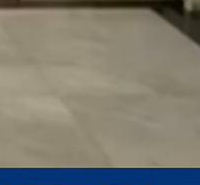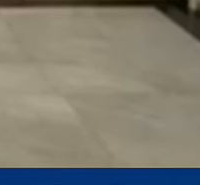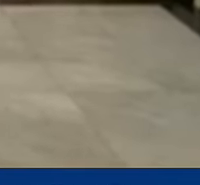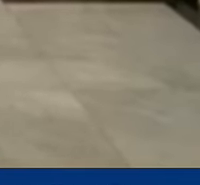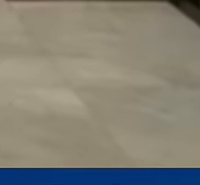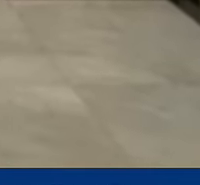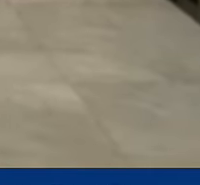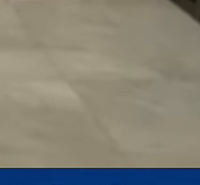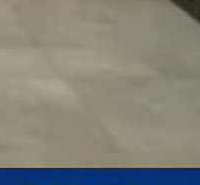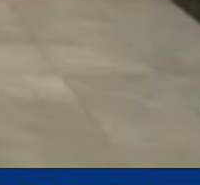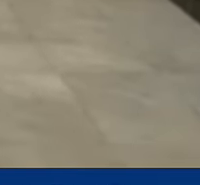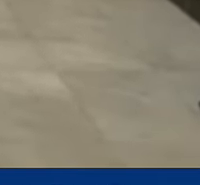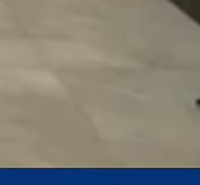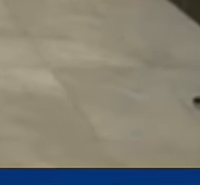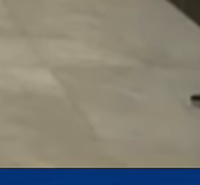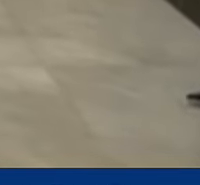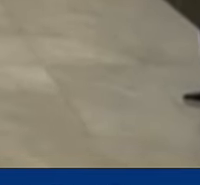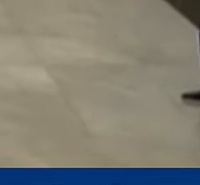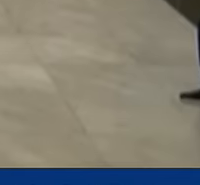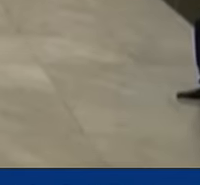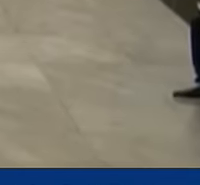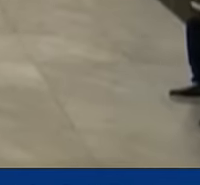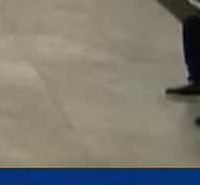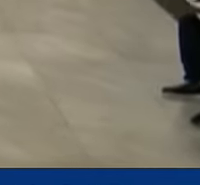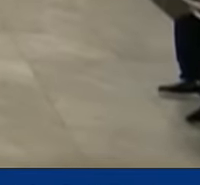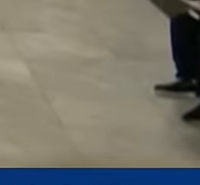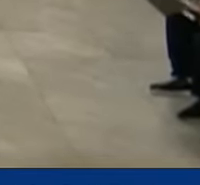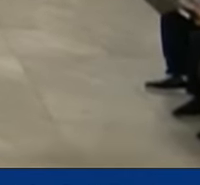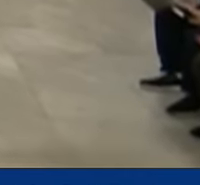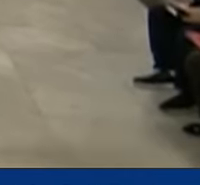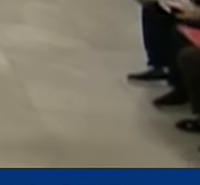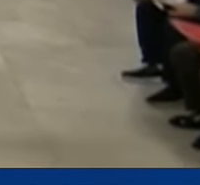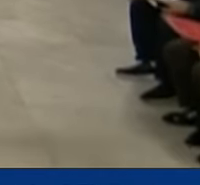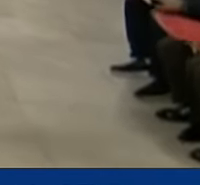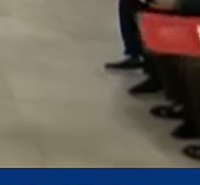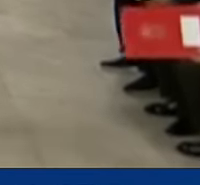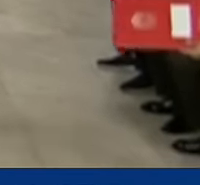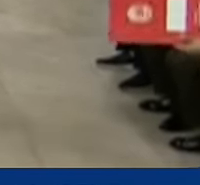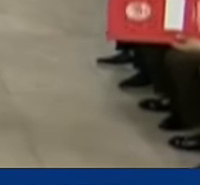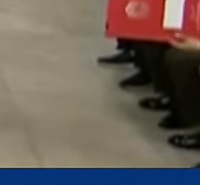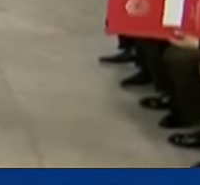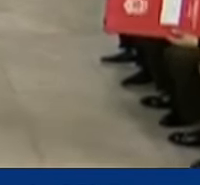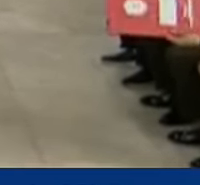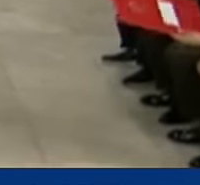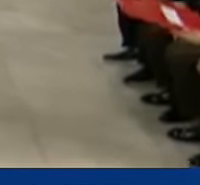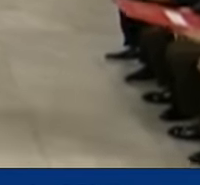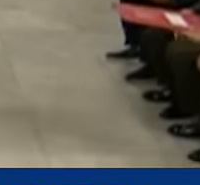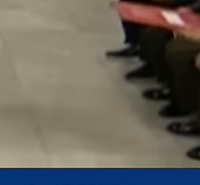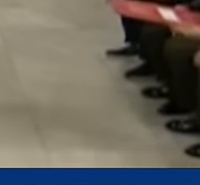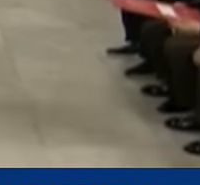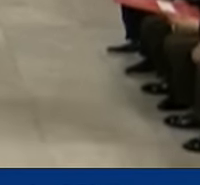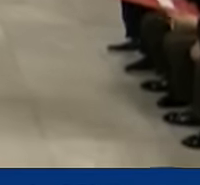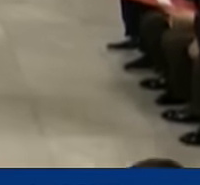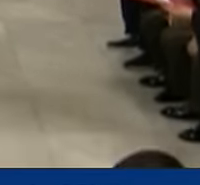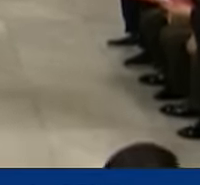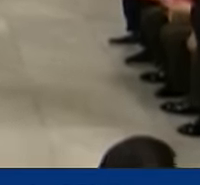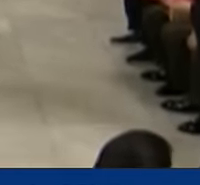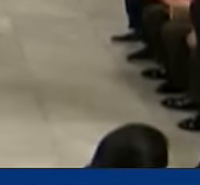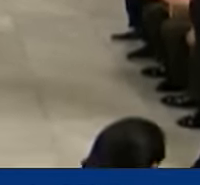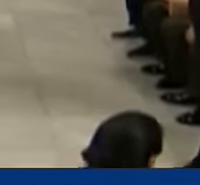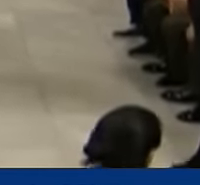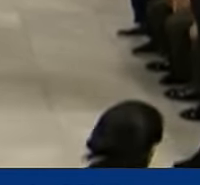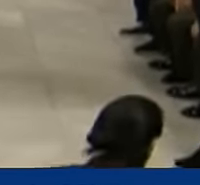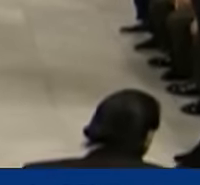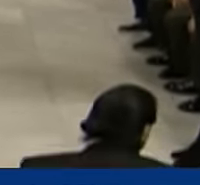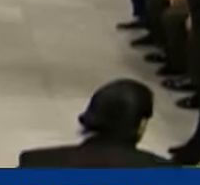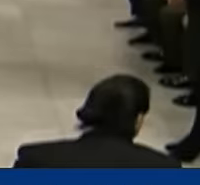noreste del estado Delta Amacuro, a ser ejecutado entre el Ministerio del Poder Popular de Petróleo y la empresa Beneoranto